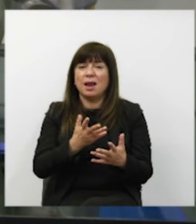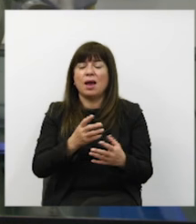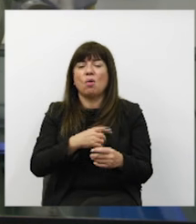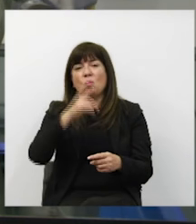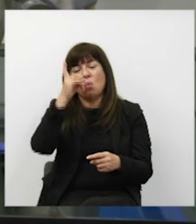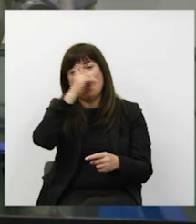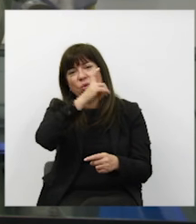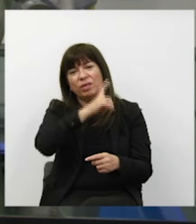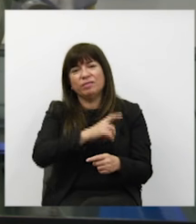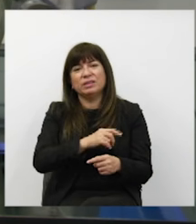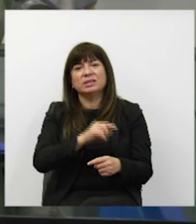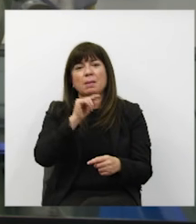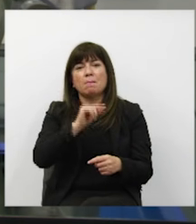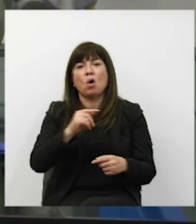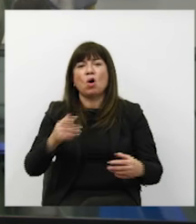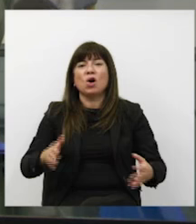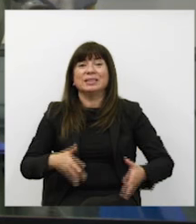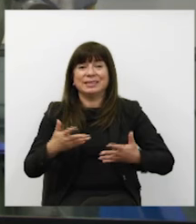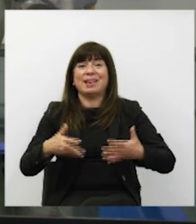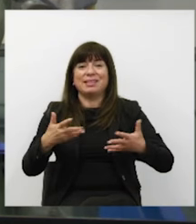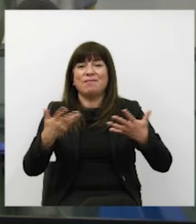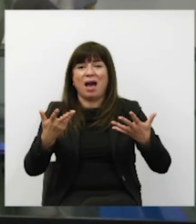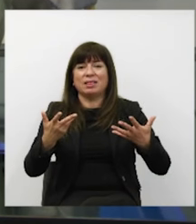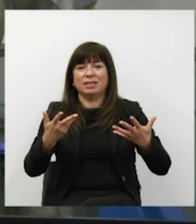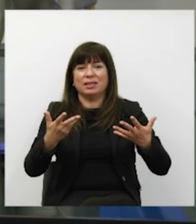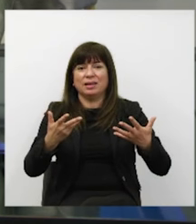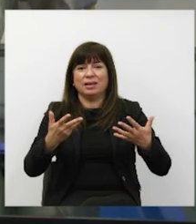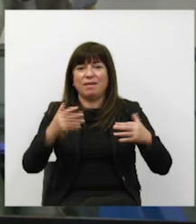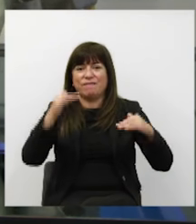muy difícil y poco incentivante pasar ese umbral.